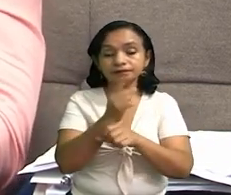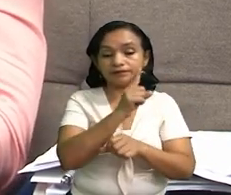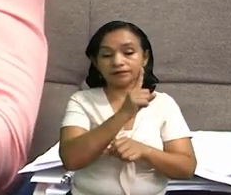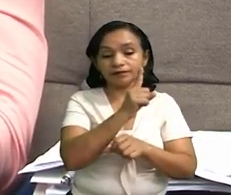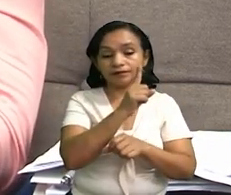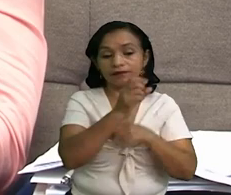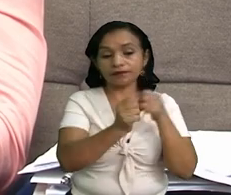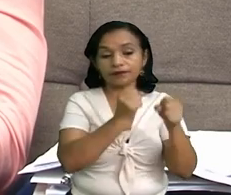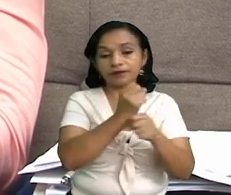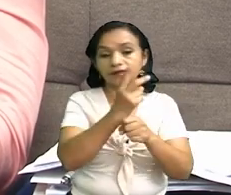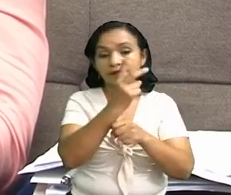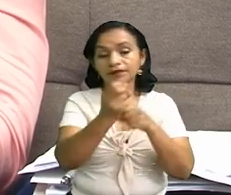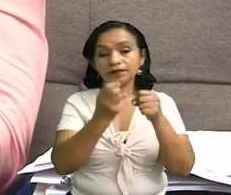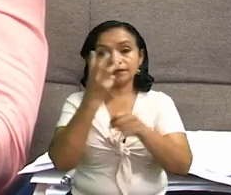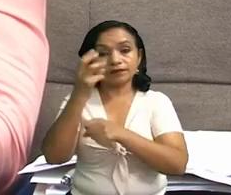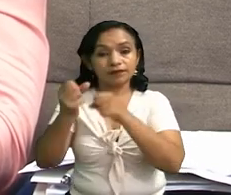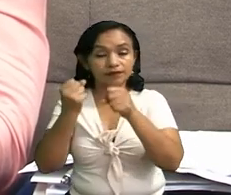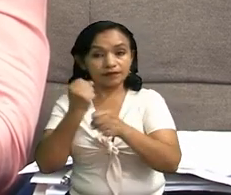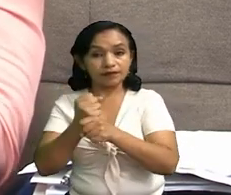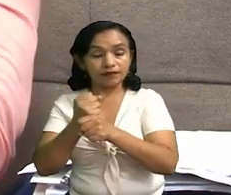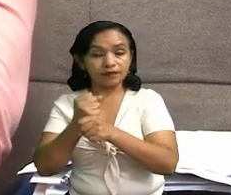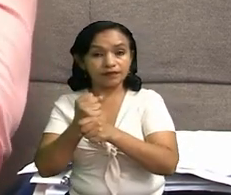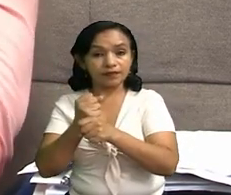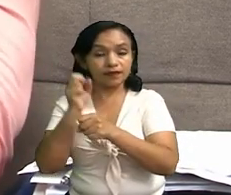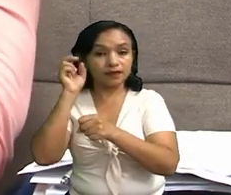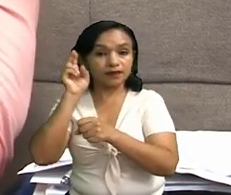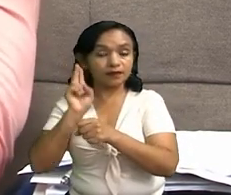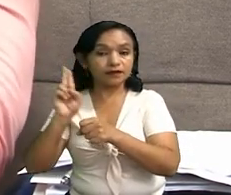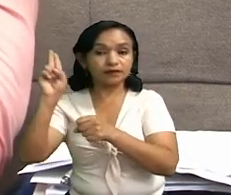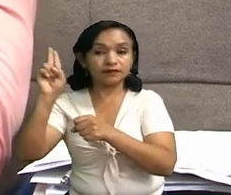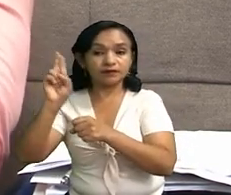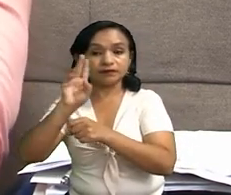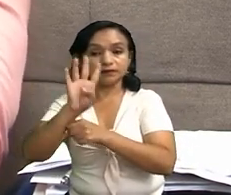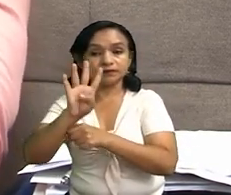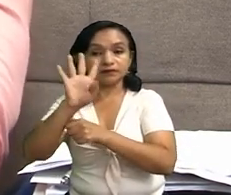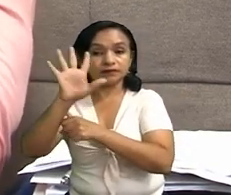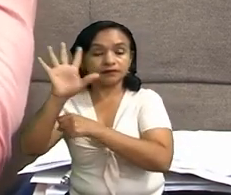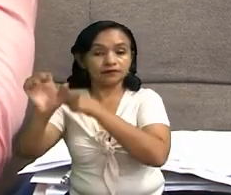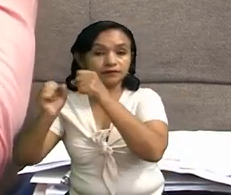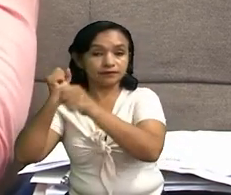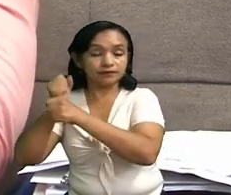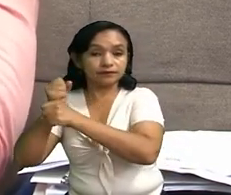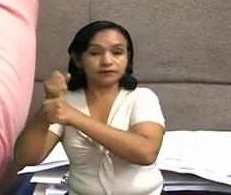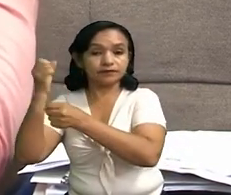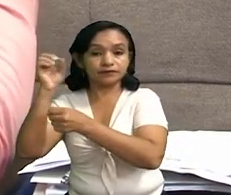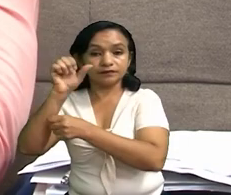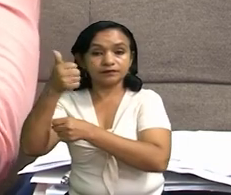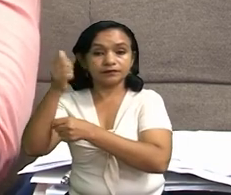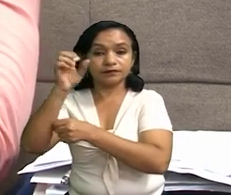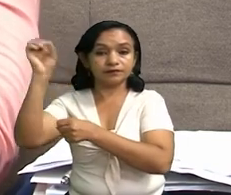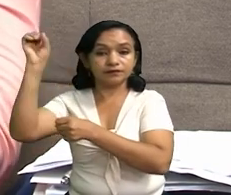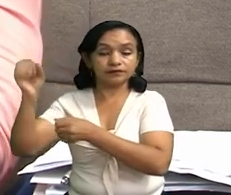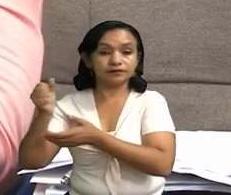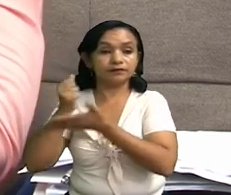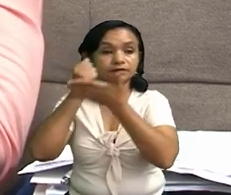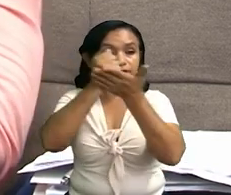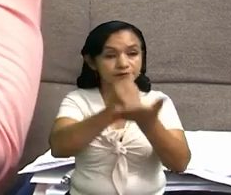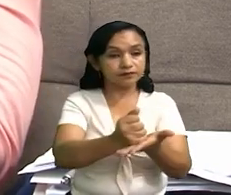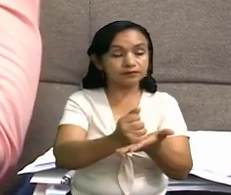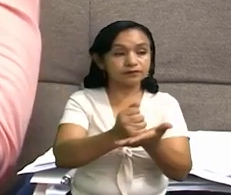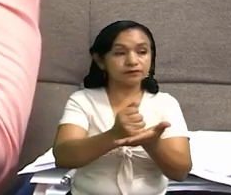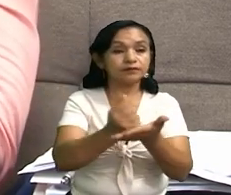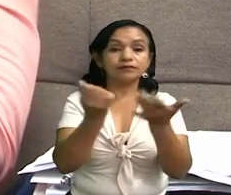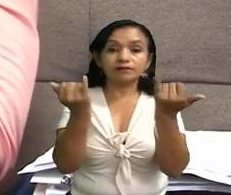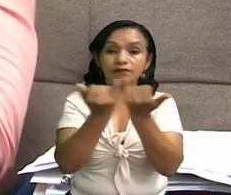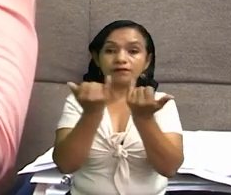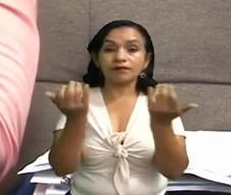tercer año presupuesto, okay. y la UNAM aporta cuarto y quinto año del presupuesto del 6%. Pero